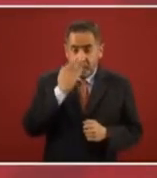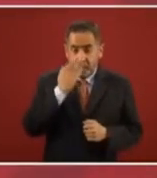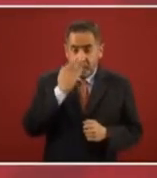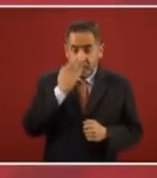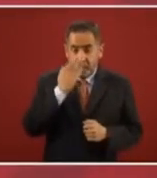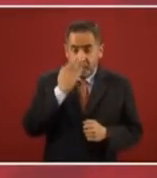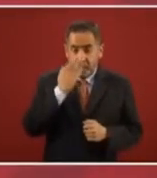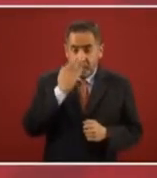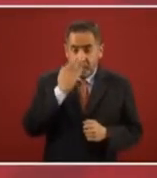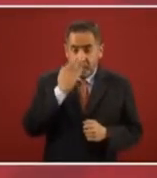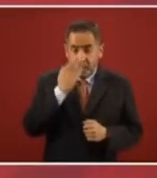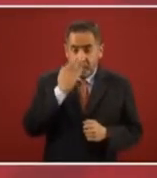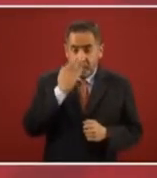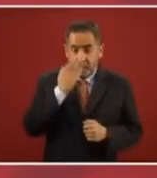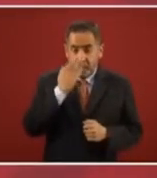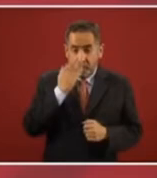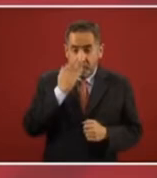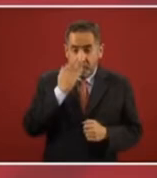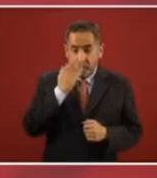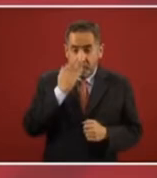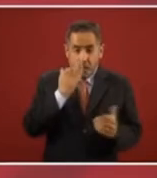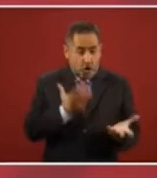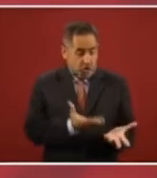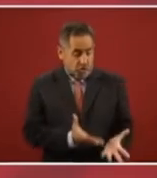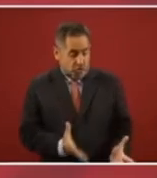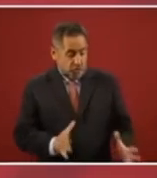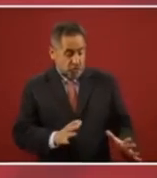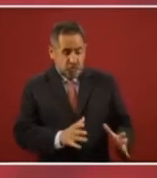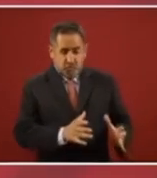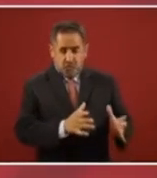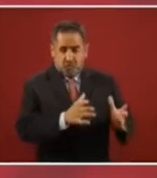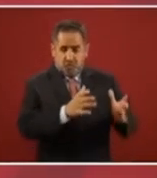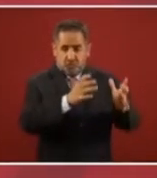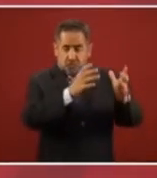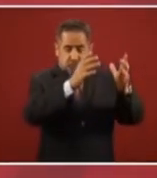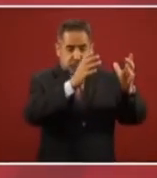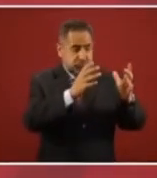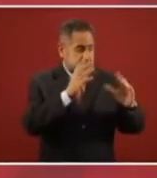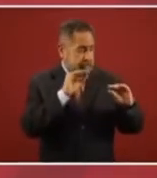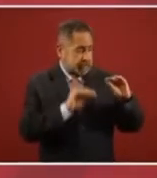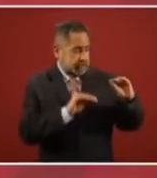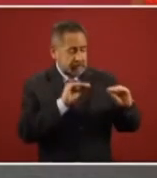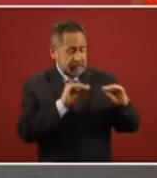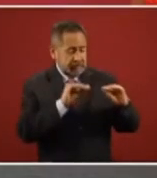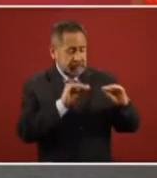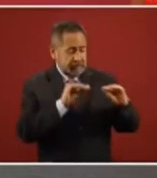a veces los arreglos